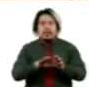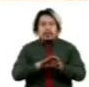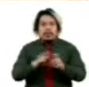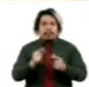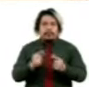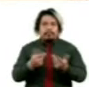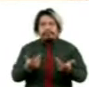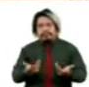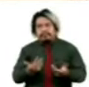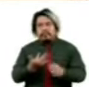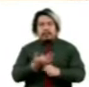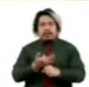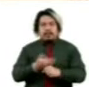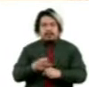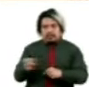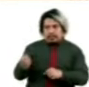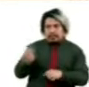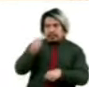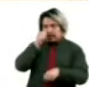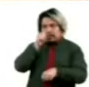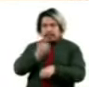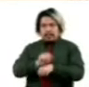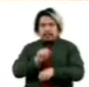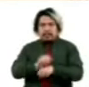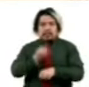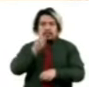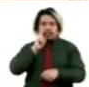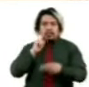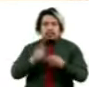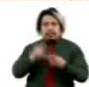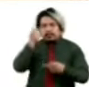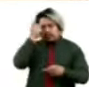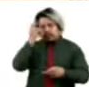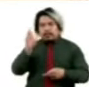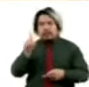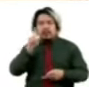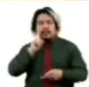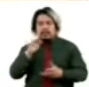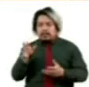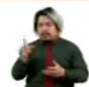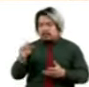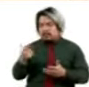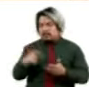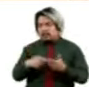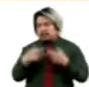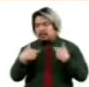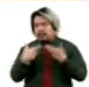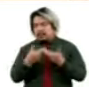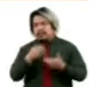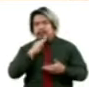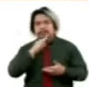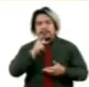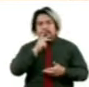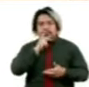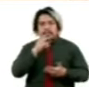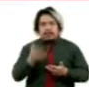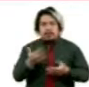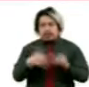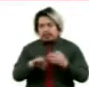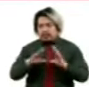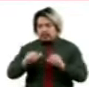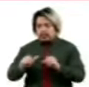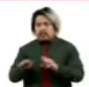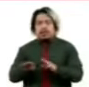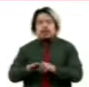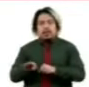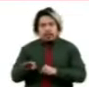nos viene a traer hoy la secretaria Rosa Isela, el doctor Luis Humberto, a las maestras, a los maestros, a los madres y padres de familia,